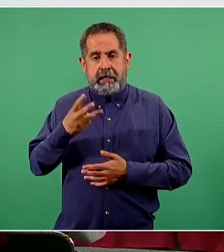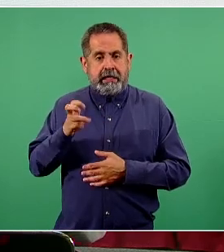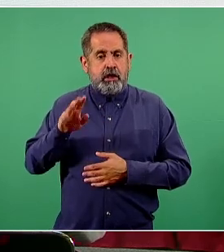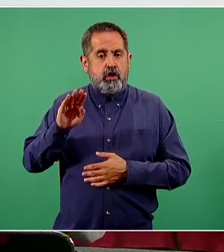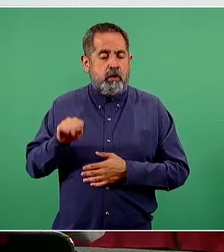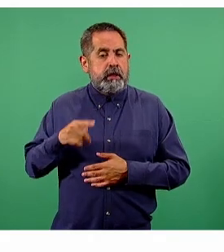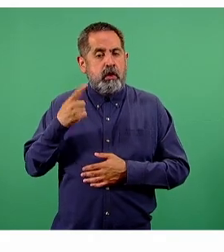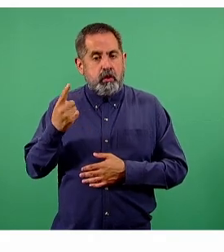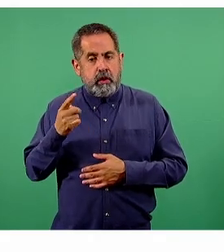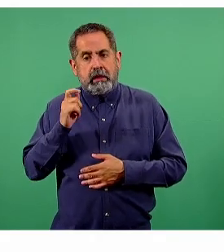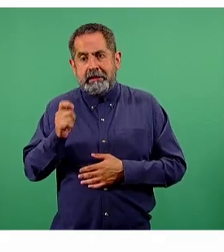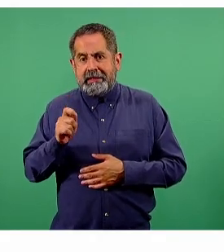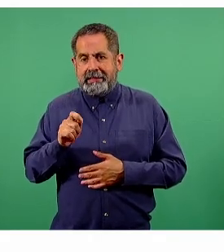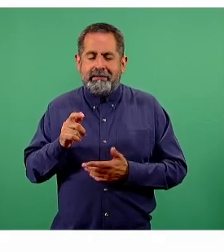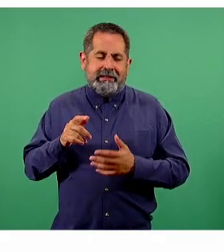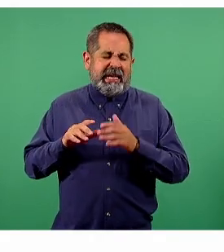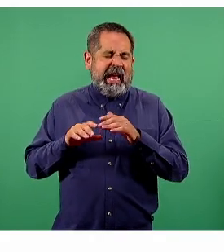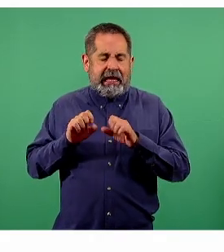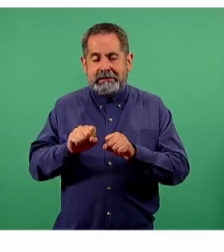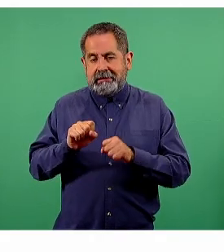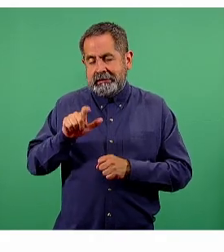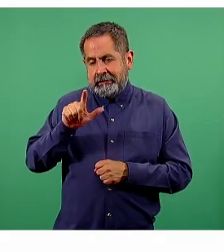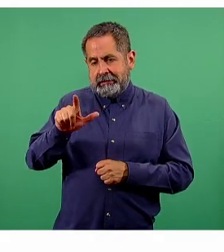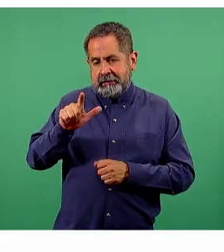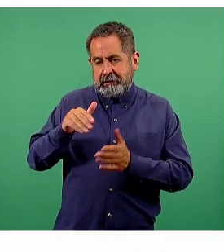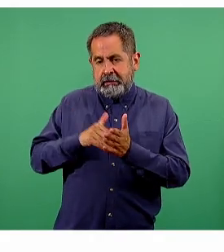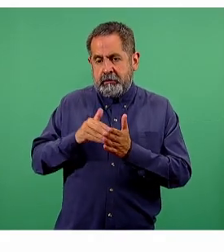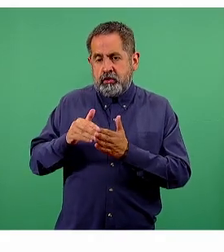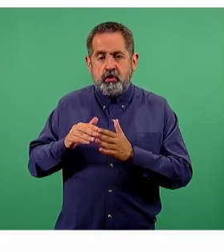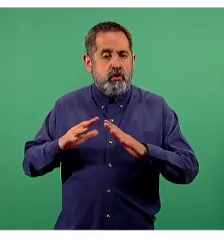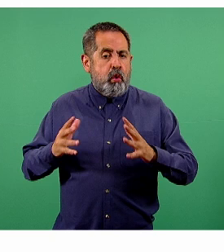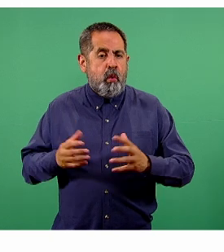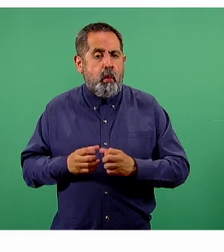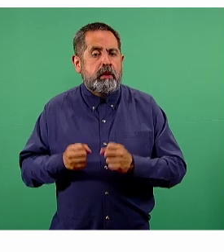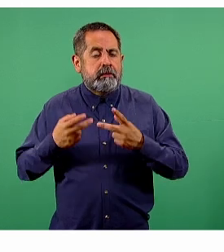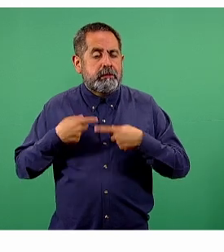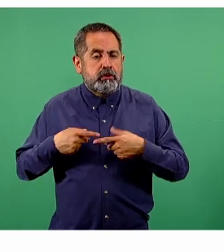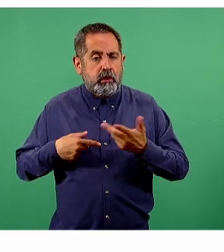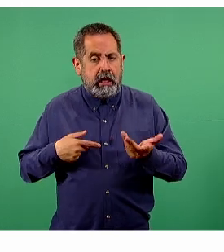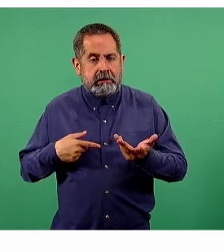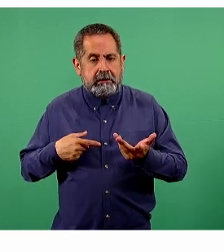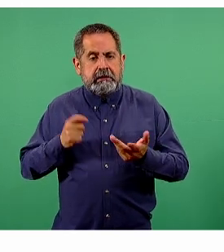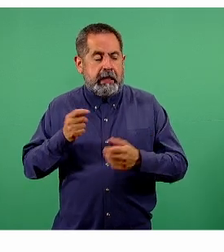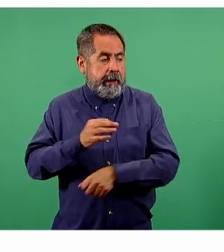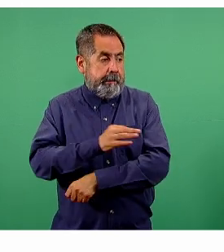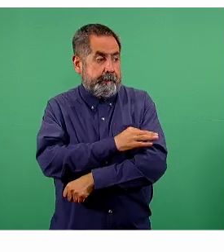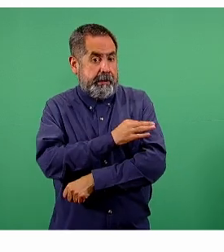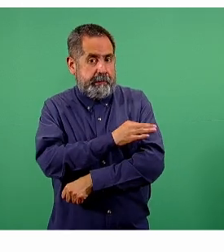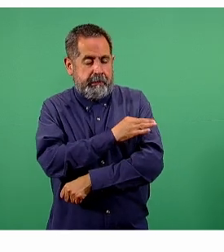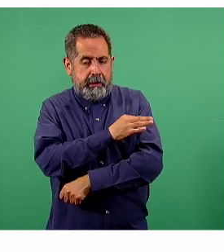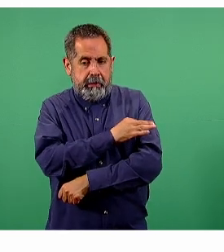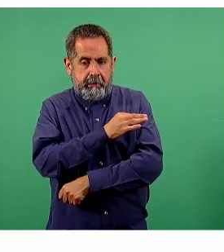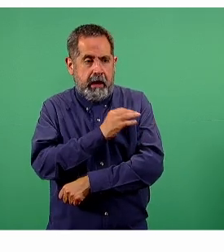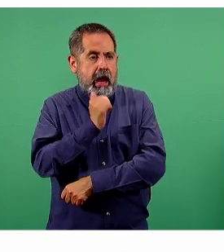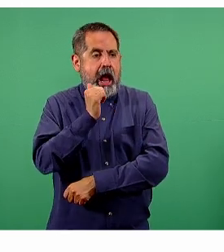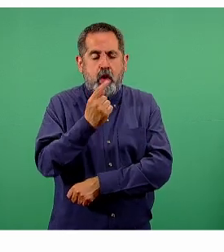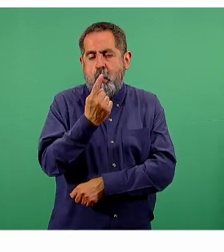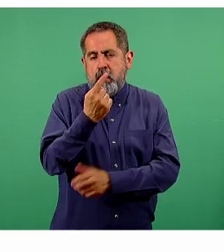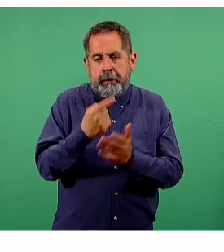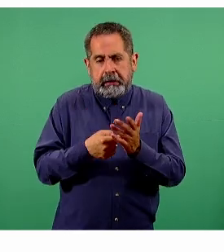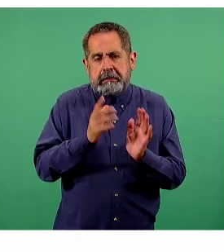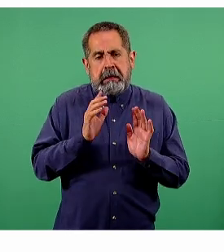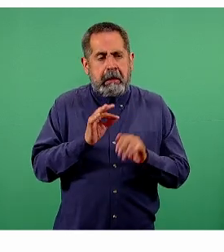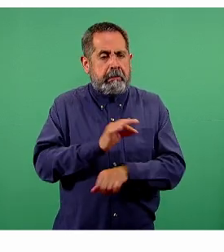16.985.391, casi 17 millones, es la suma de personas que hasta el momento han sido vacunadas con al menos una dosis, o